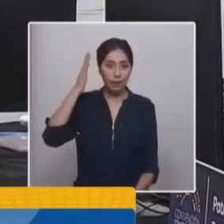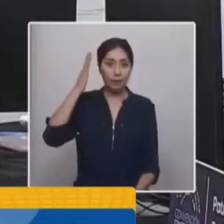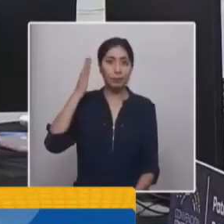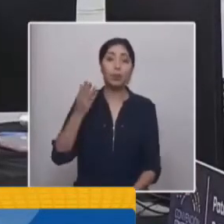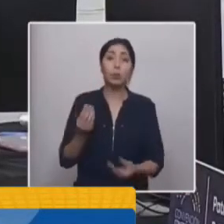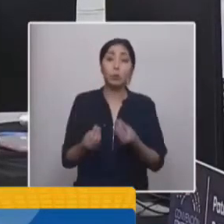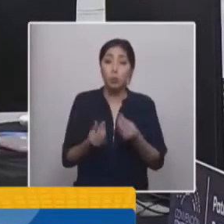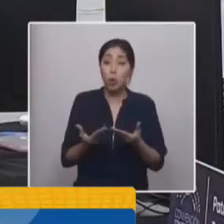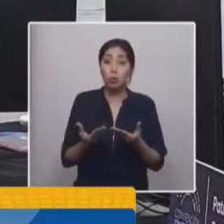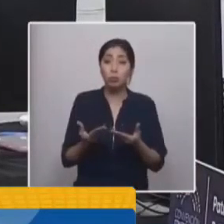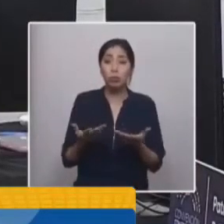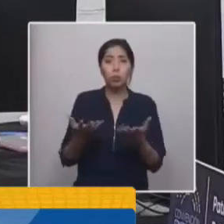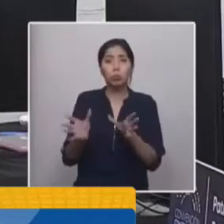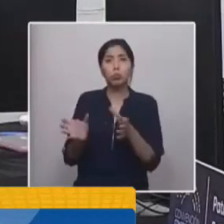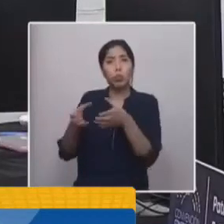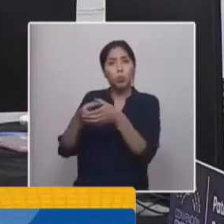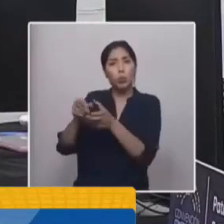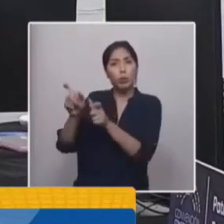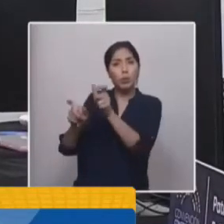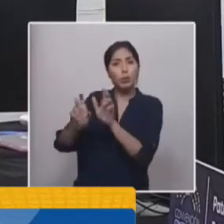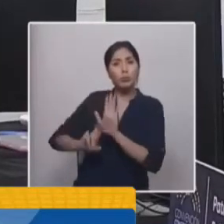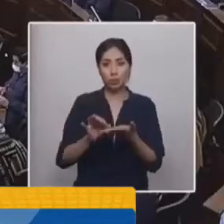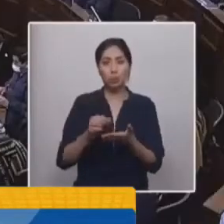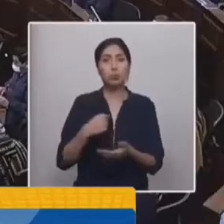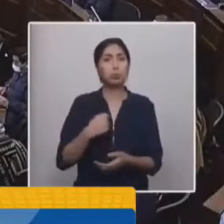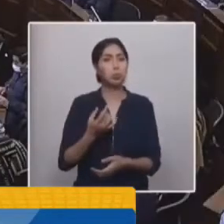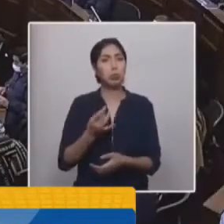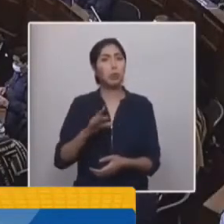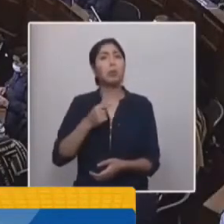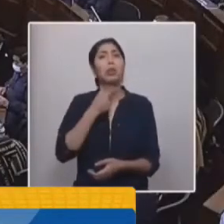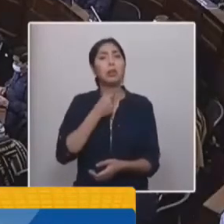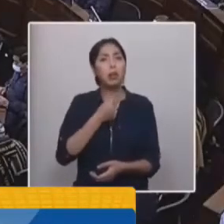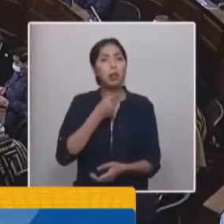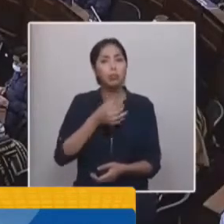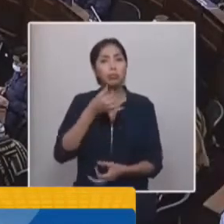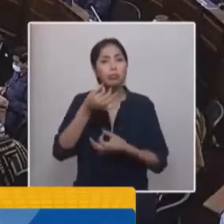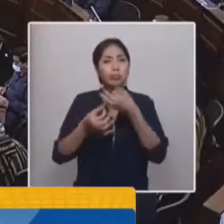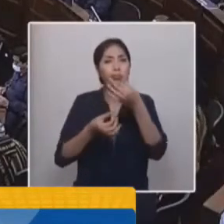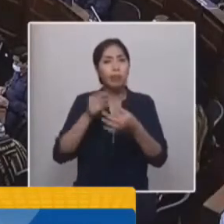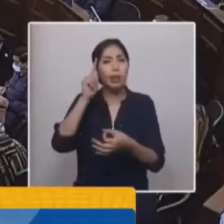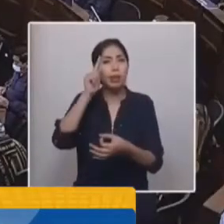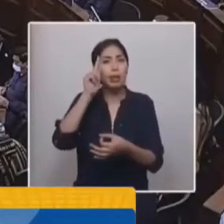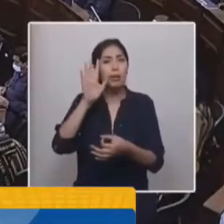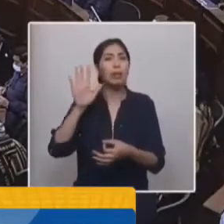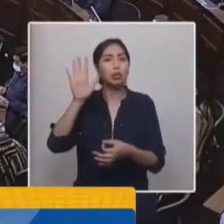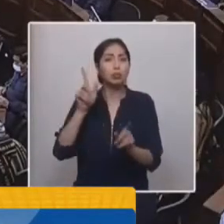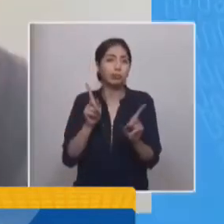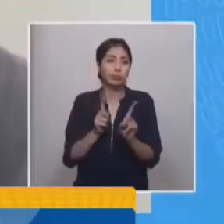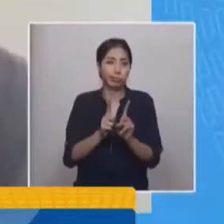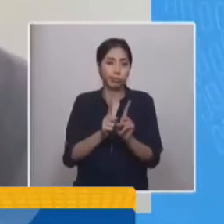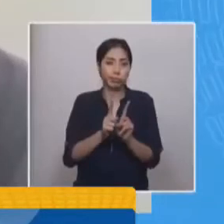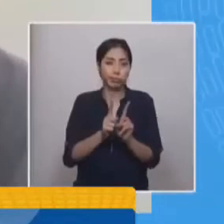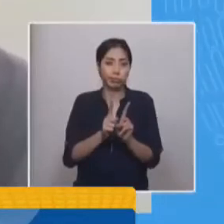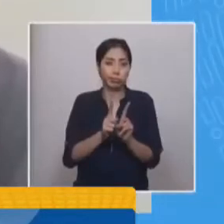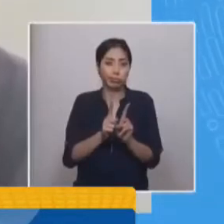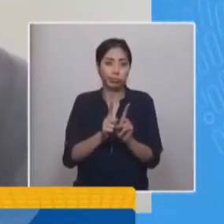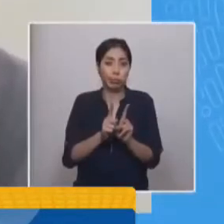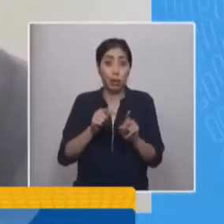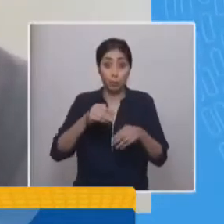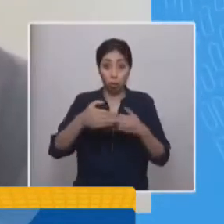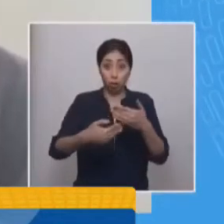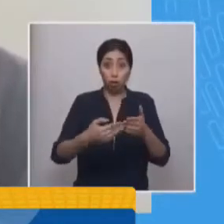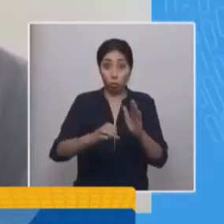derechos fundamentales en el reglamento de la Convención Constitucional. Y como tú bien decías, efectivamente todavía no viene la discusión de fondo, y lo que nos dicen